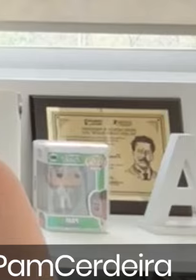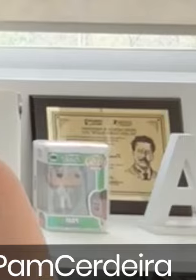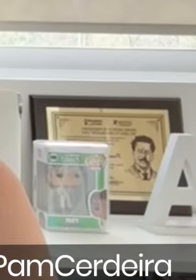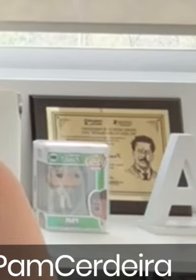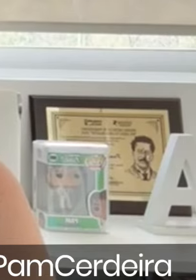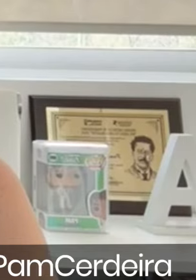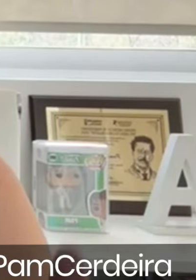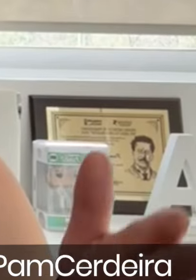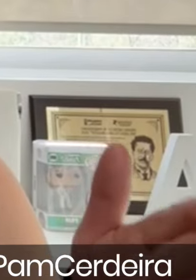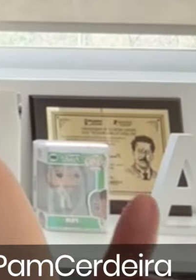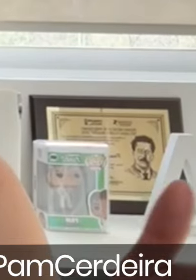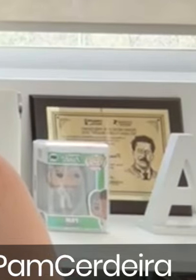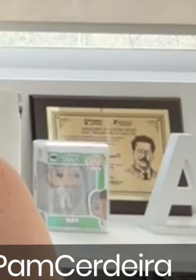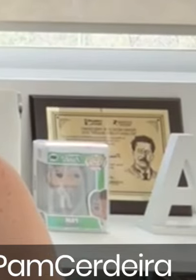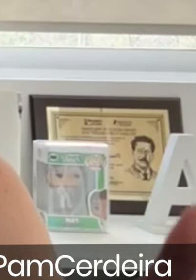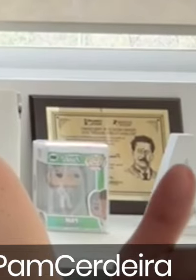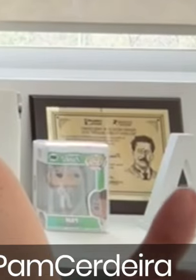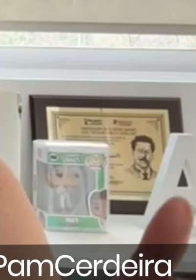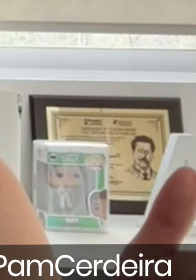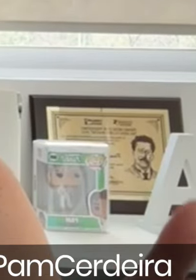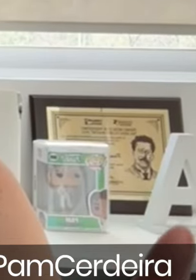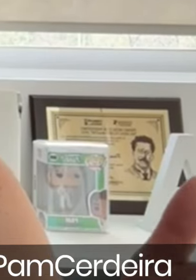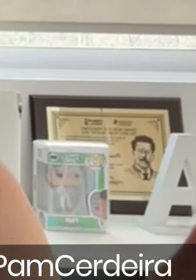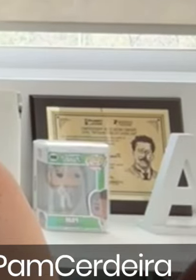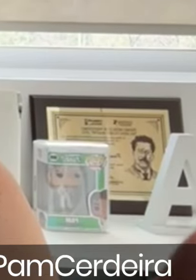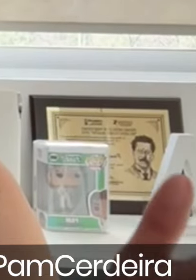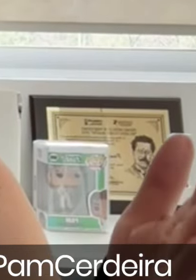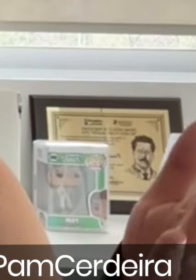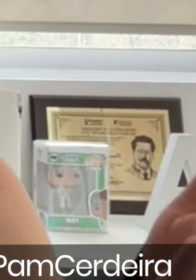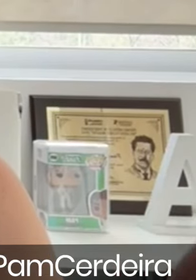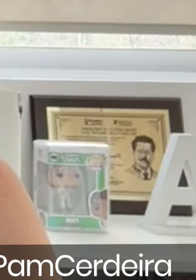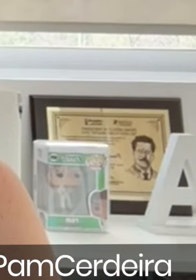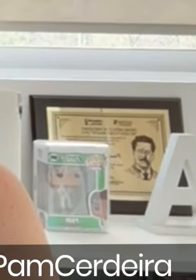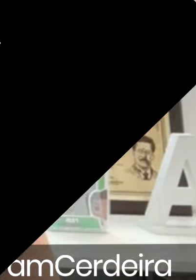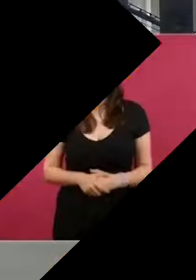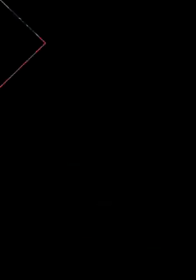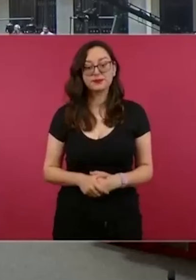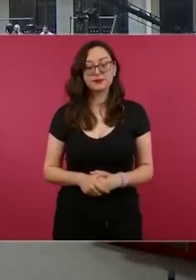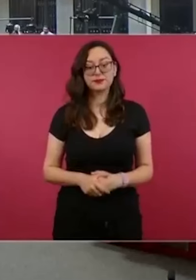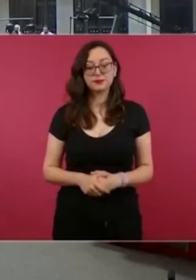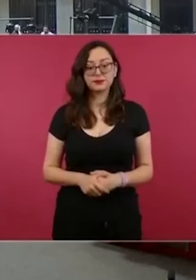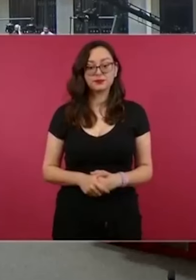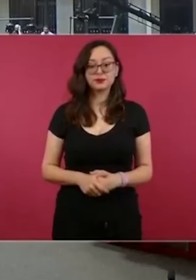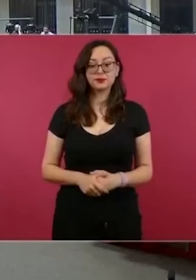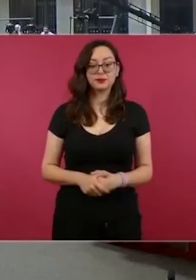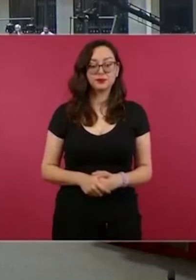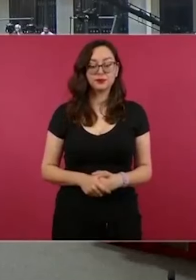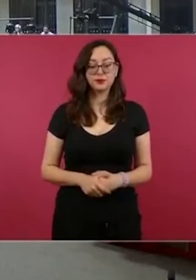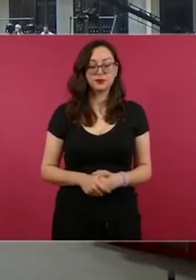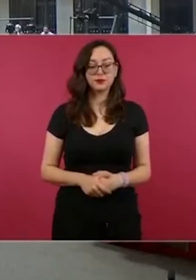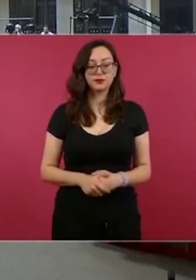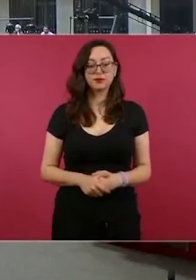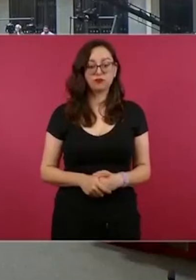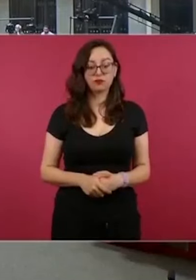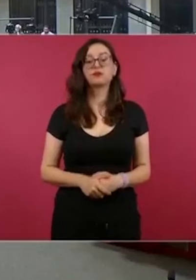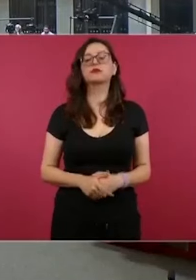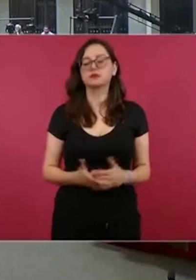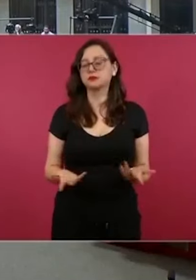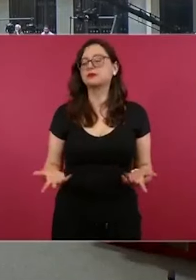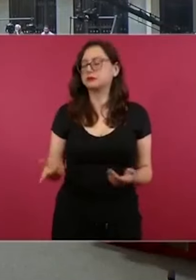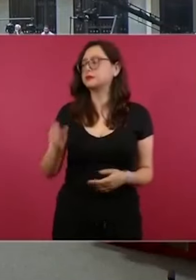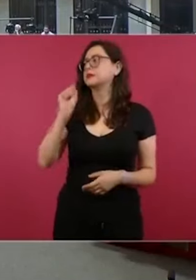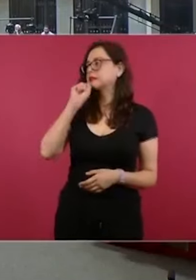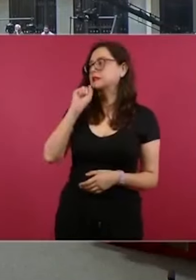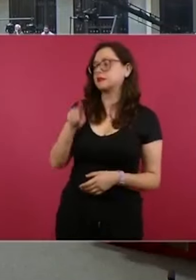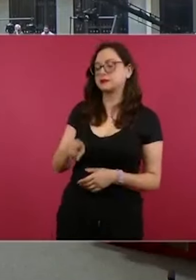es preciso. Si la Corte dice que la prisión preventiva oficiosa es anticonstitucional, no quiere decir que automáticamente todas esas